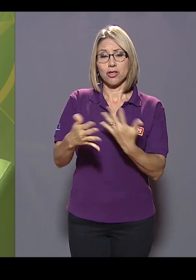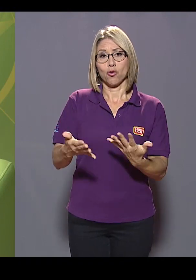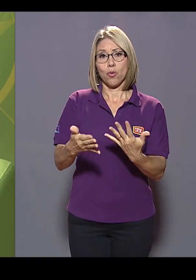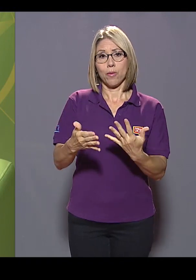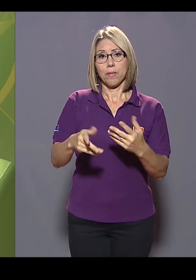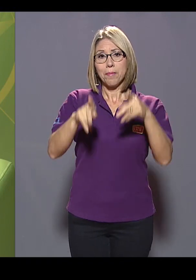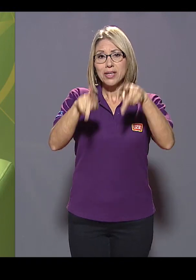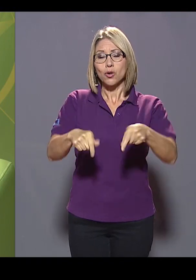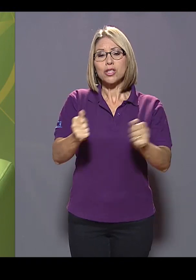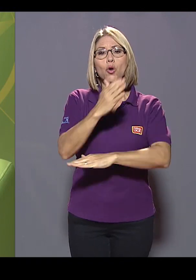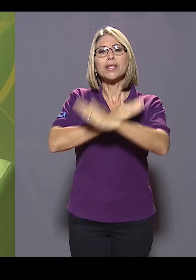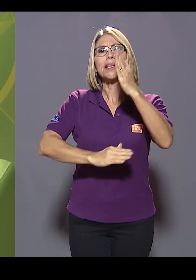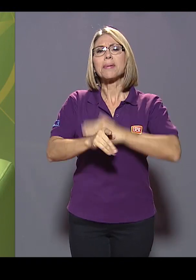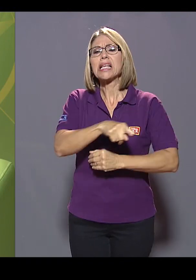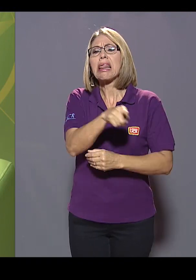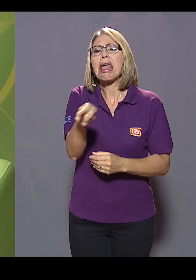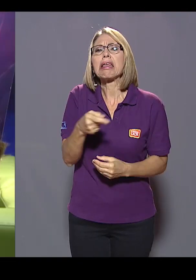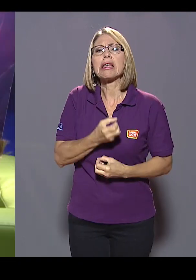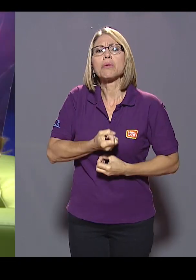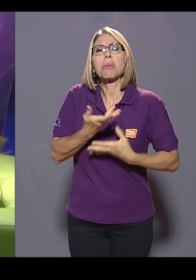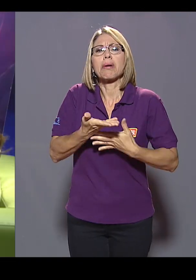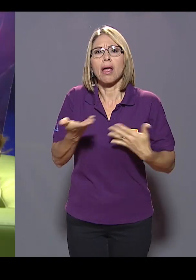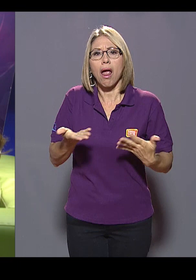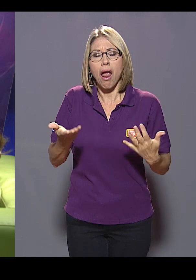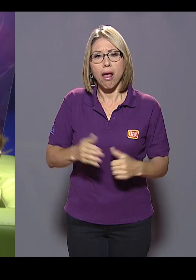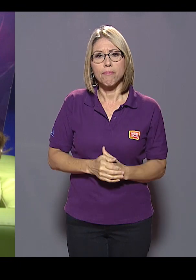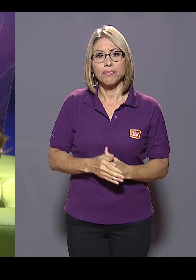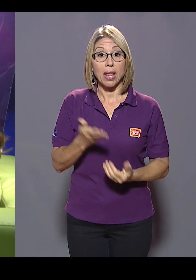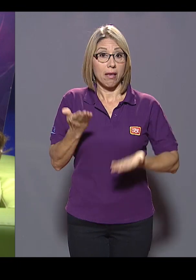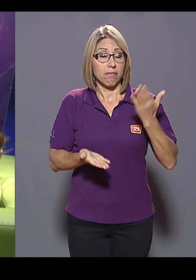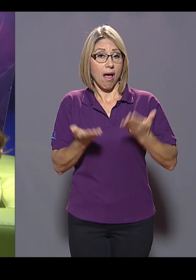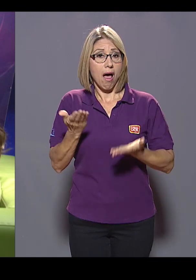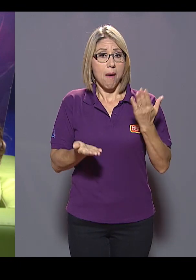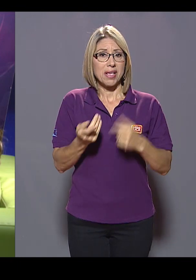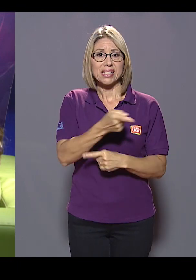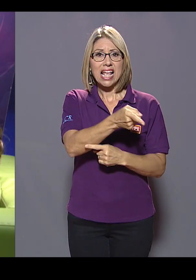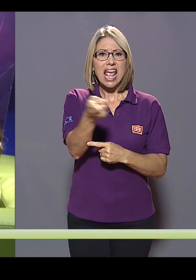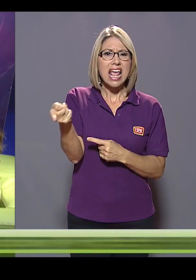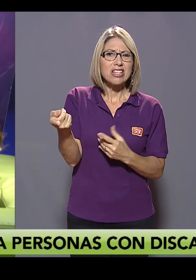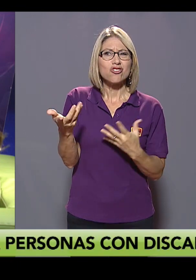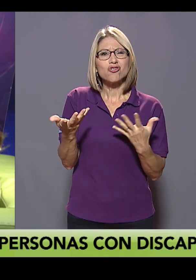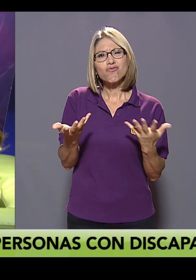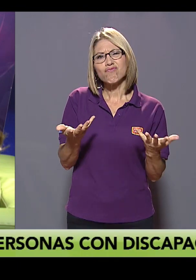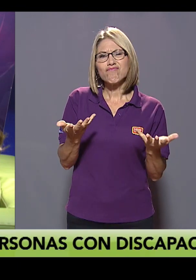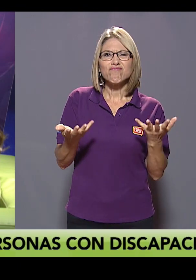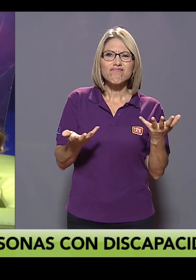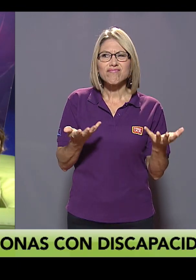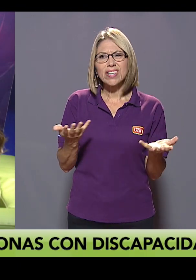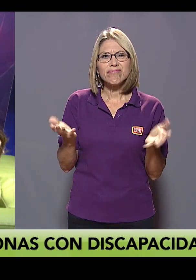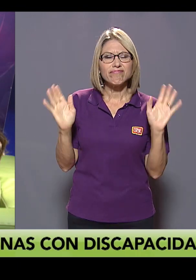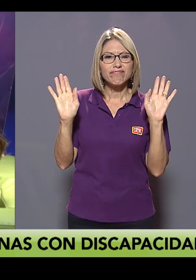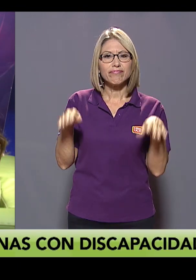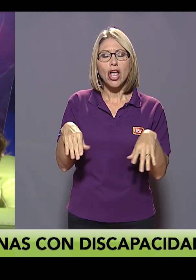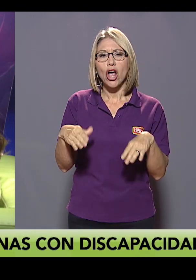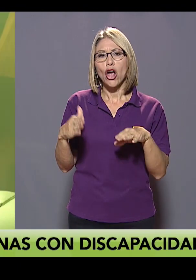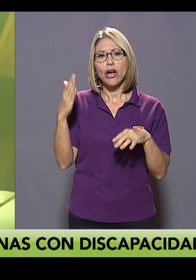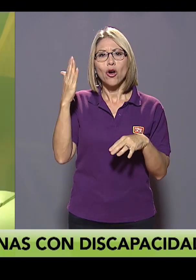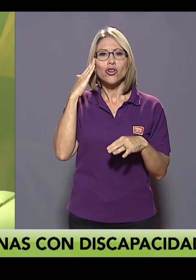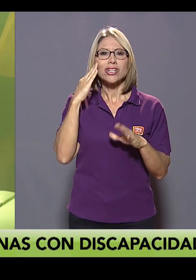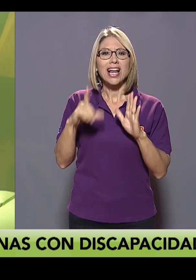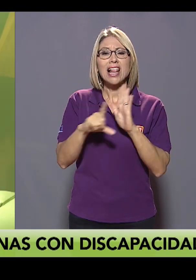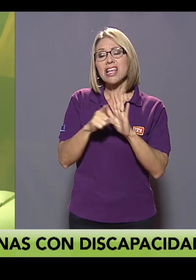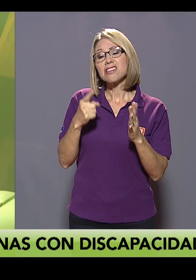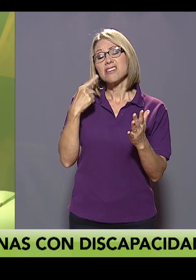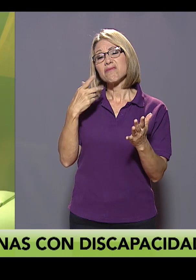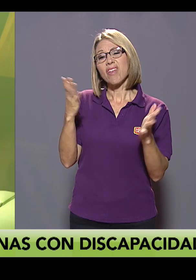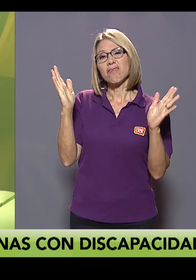con discapacidad, ¿verdad? De repente hay cierta apatía de conocer las leyes porque de repente pensamos, bueno, de todas formas no